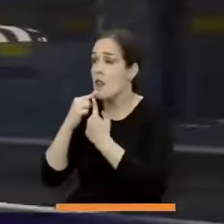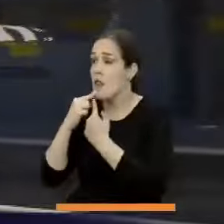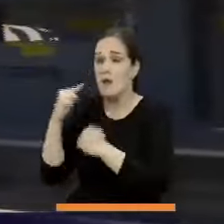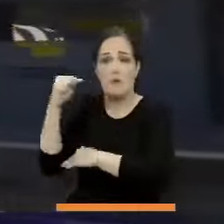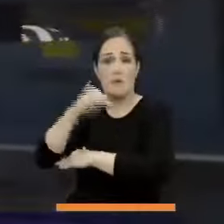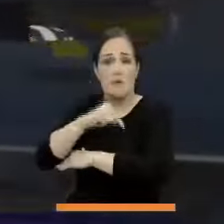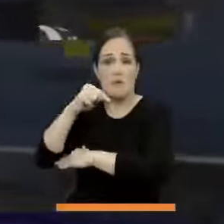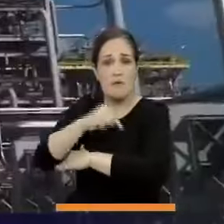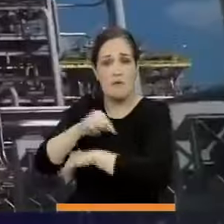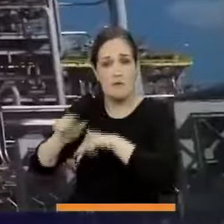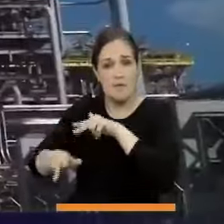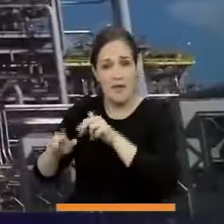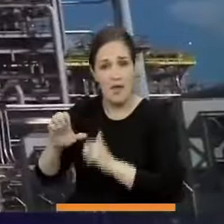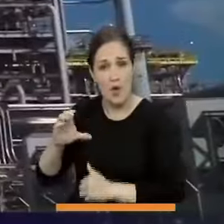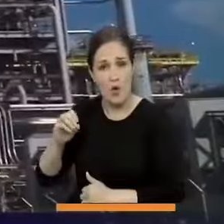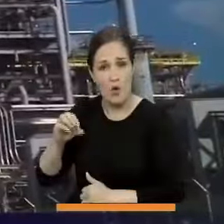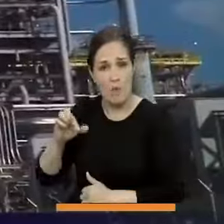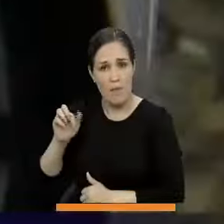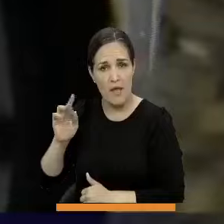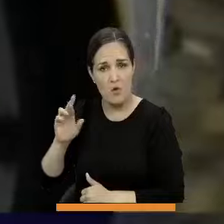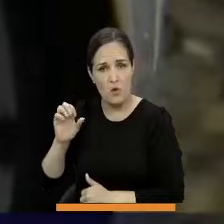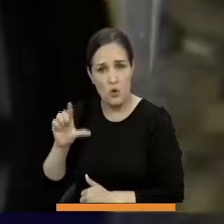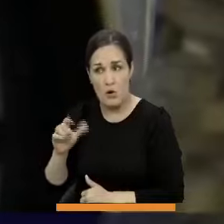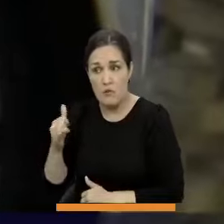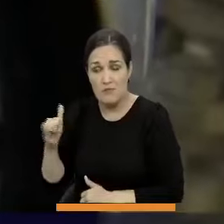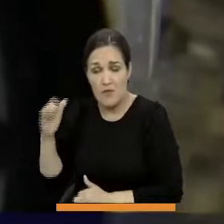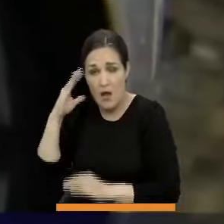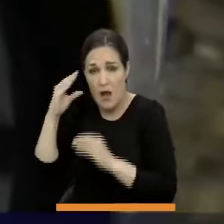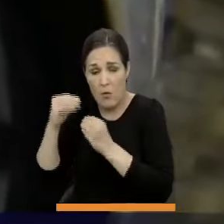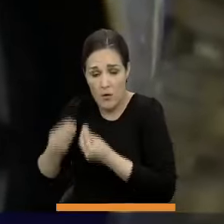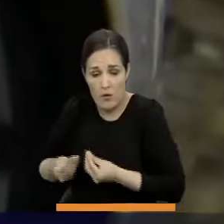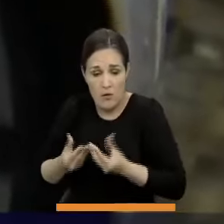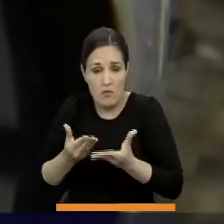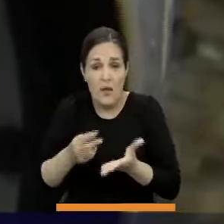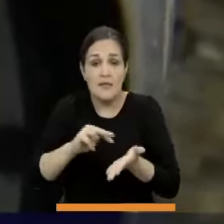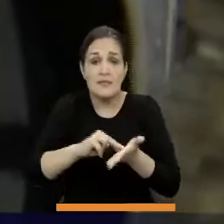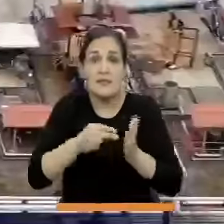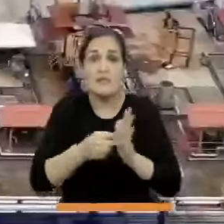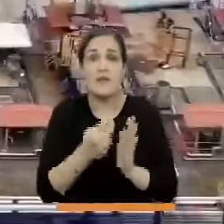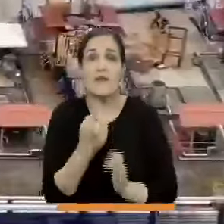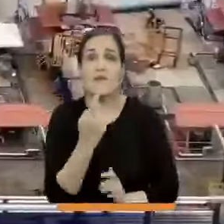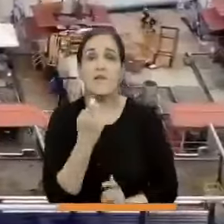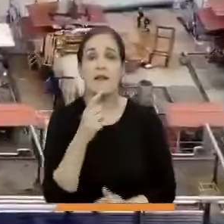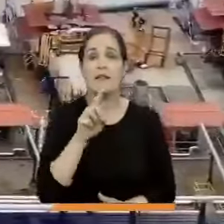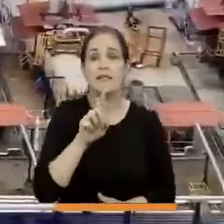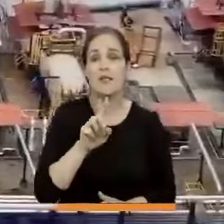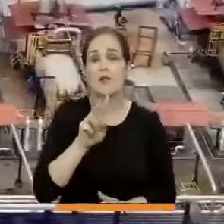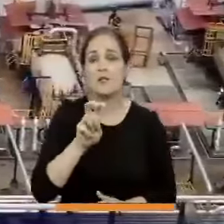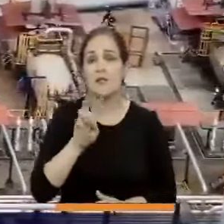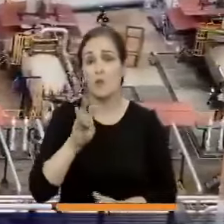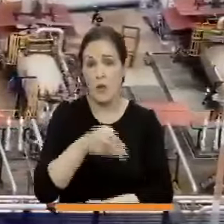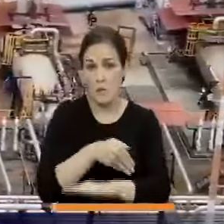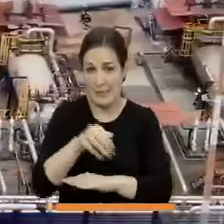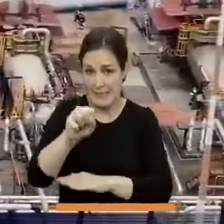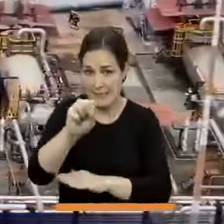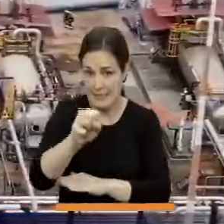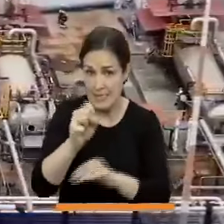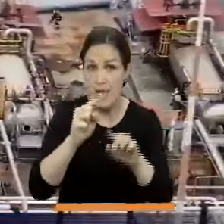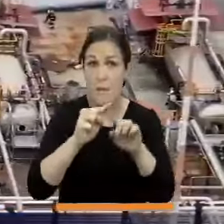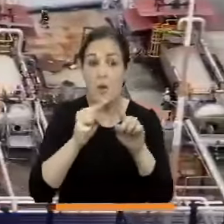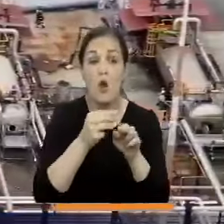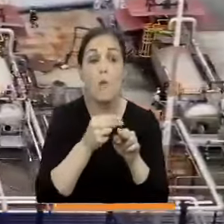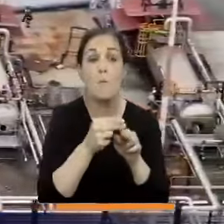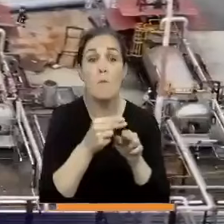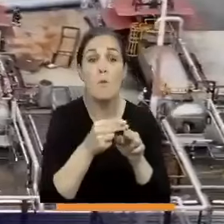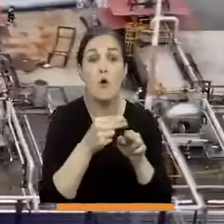demanda interna. Esto dejaría un déficit de 79 millones de pies cúbicos, pero antes de finalizar el año se